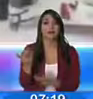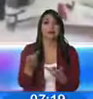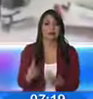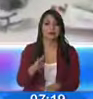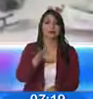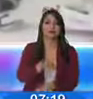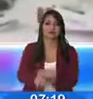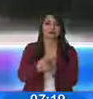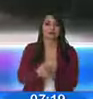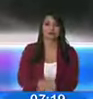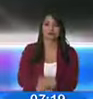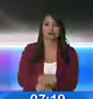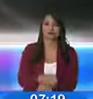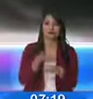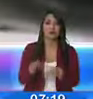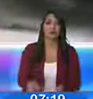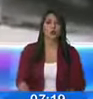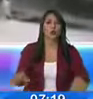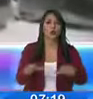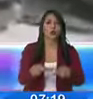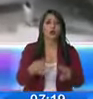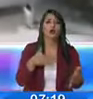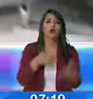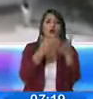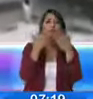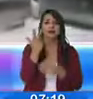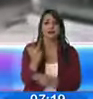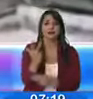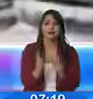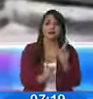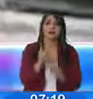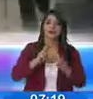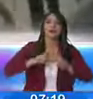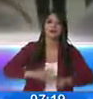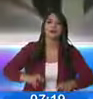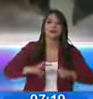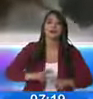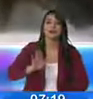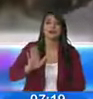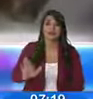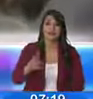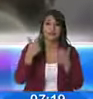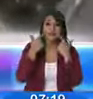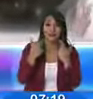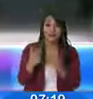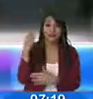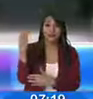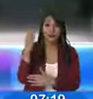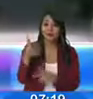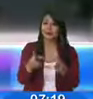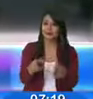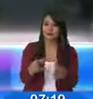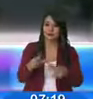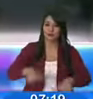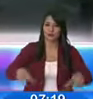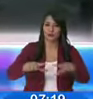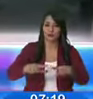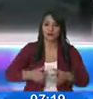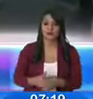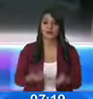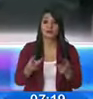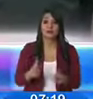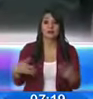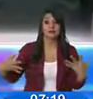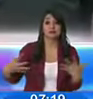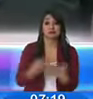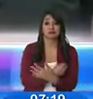en la zona donde se presentó el atentado contra 3 investigadores del CTI en el país vecino. Pero no solo eso. Se incautaron